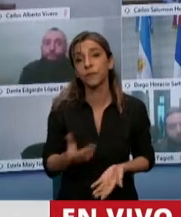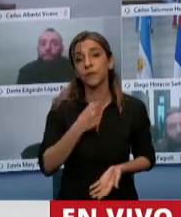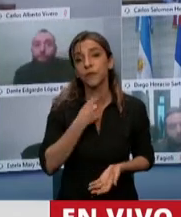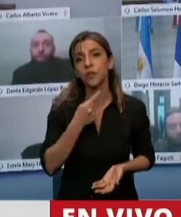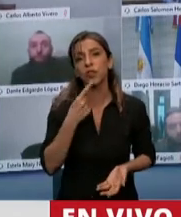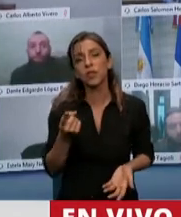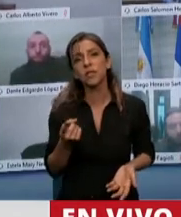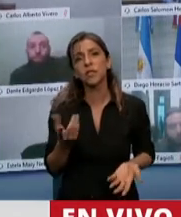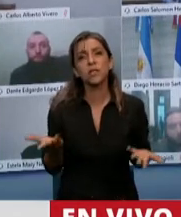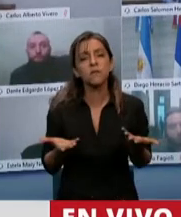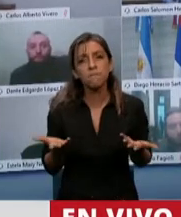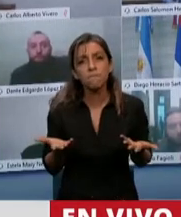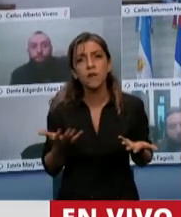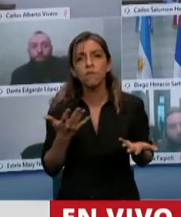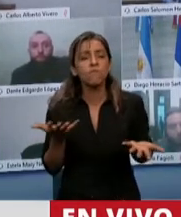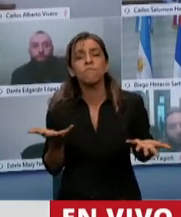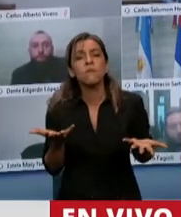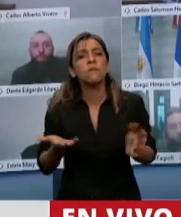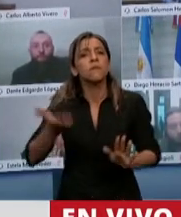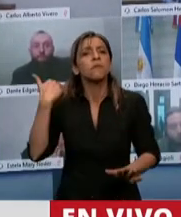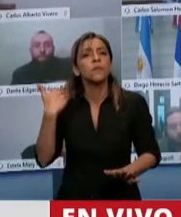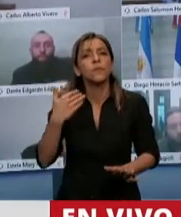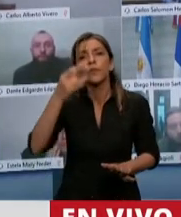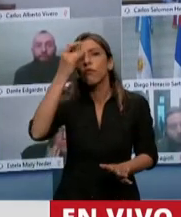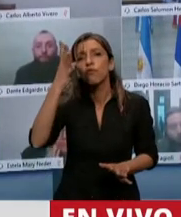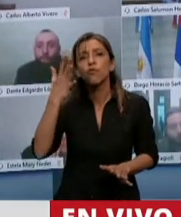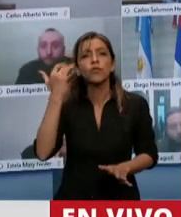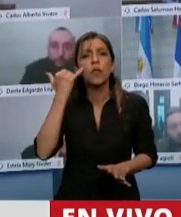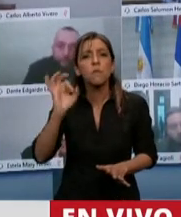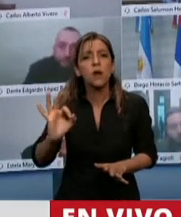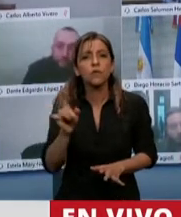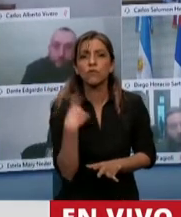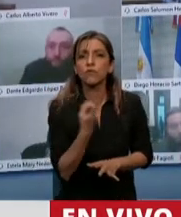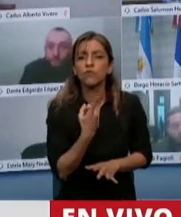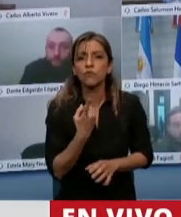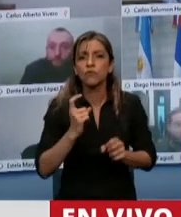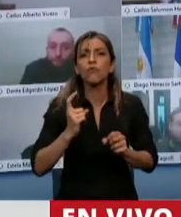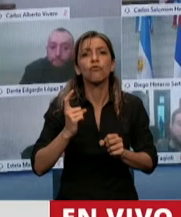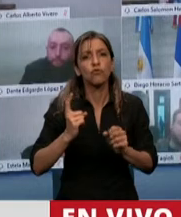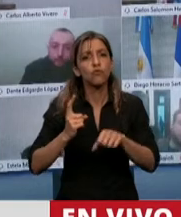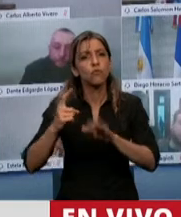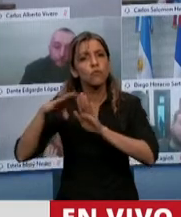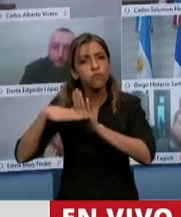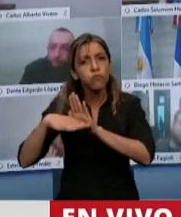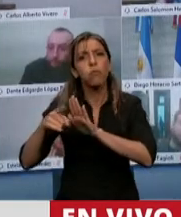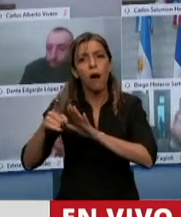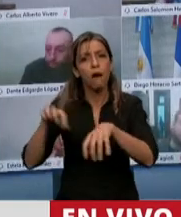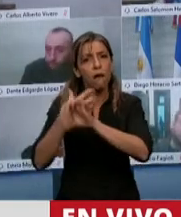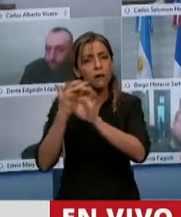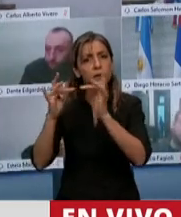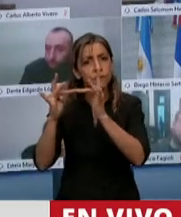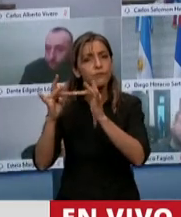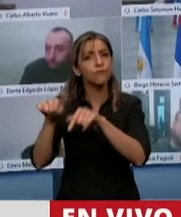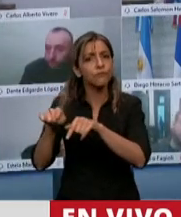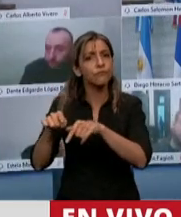¿Qué cambió entre aquel 12 de mayo, donde aprobamos el protocolo de sesiones remotas, y este 2